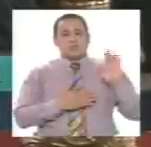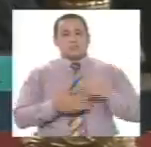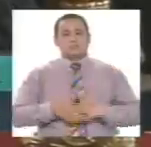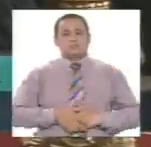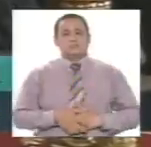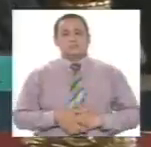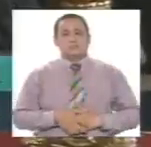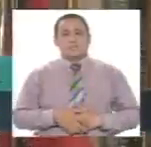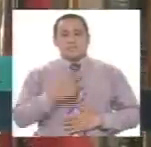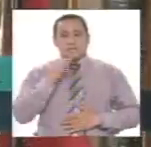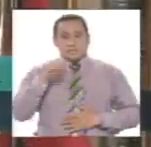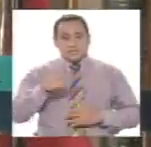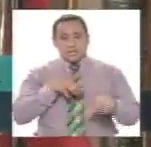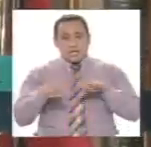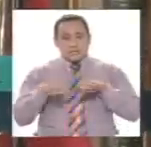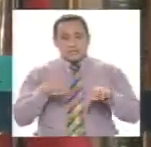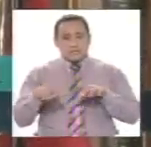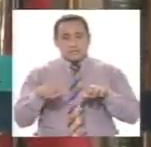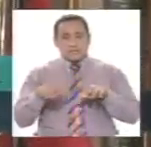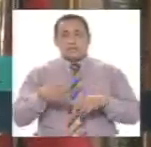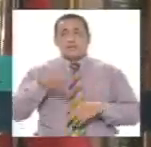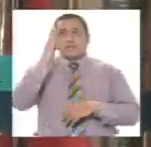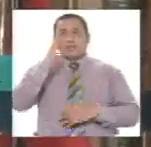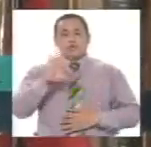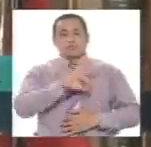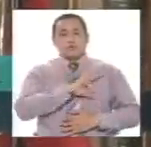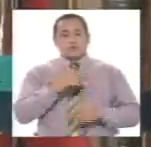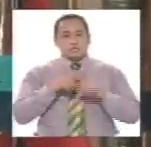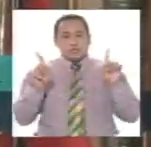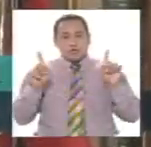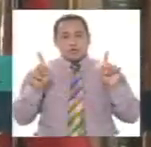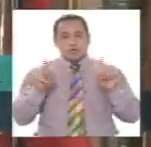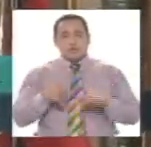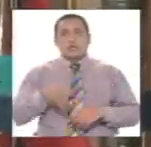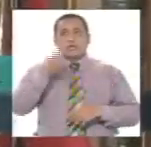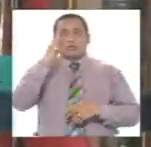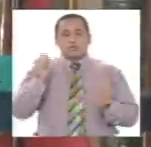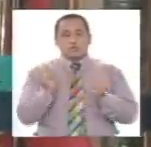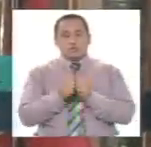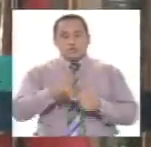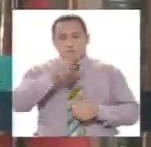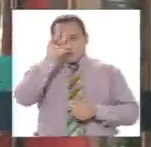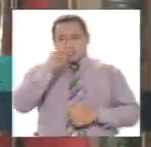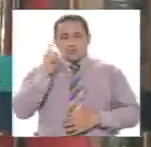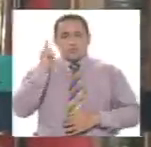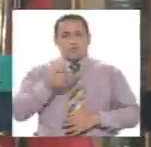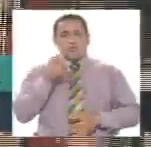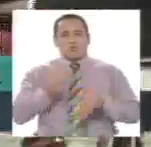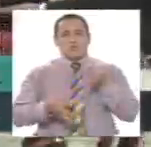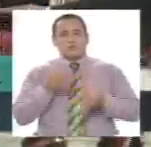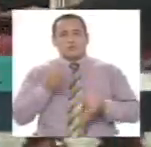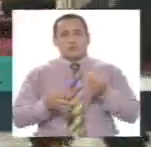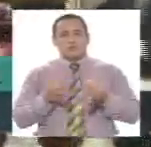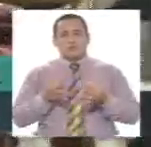juro. Si así lo hiciereis, que Dios os premie, si no, que Él y la patria os lo demanden.